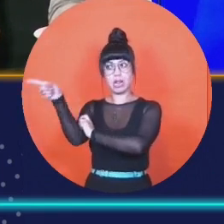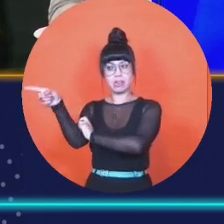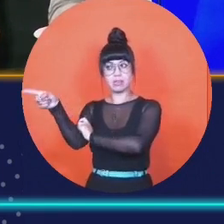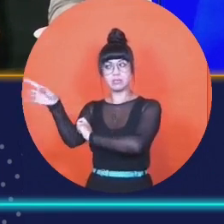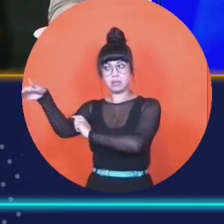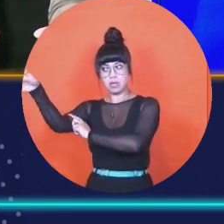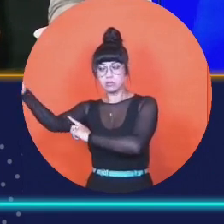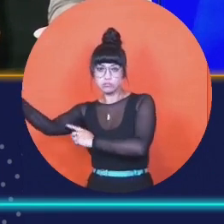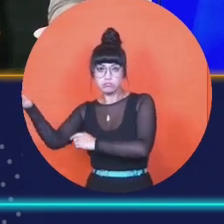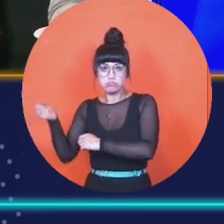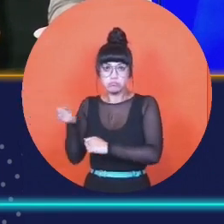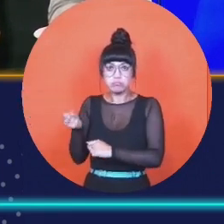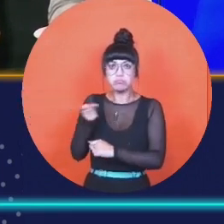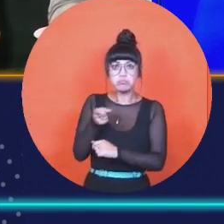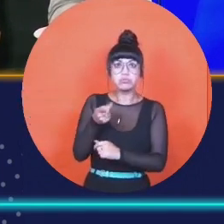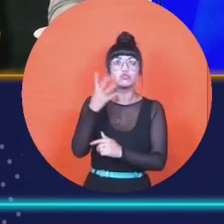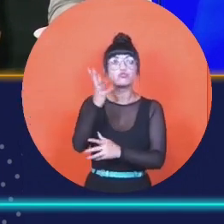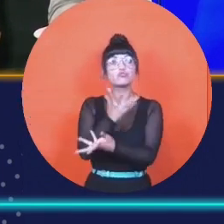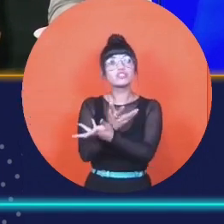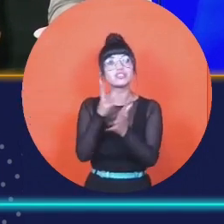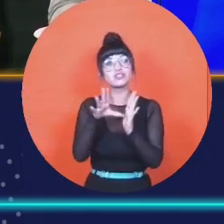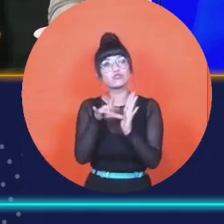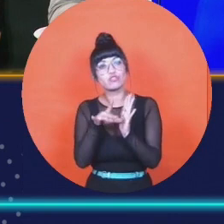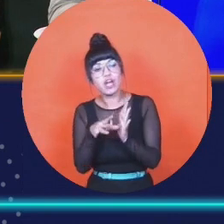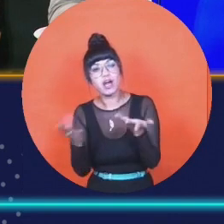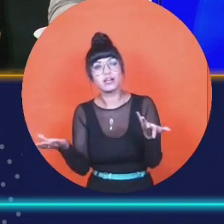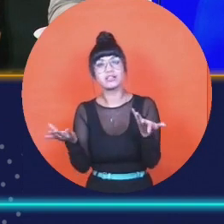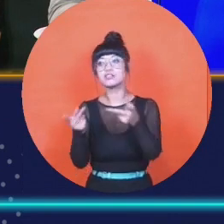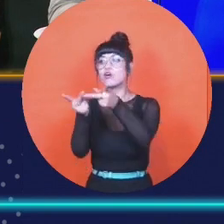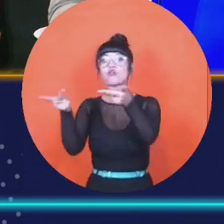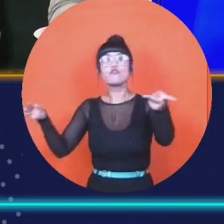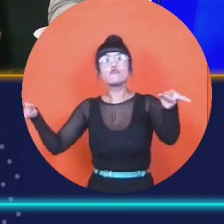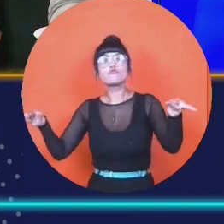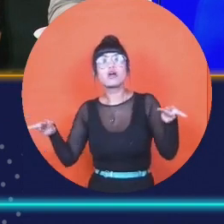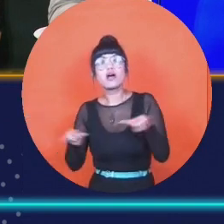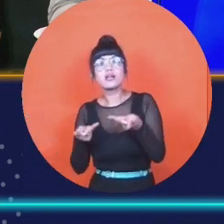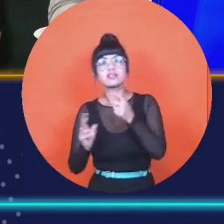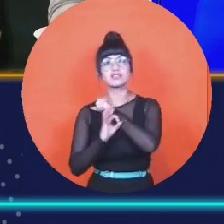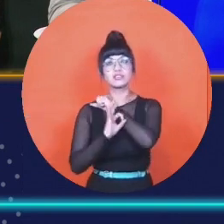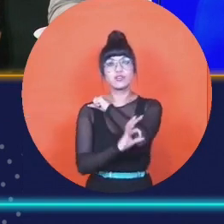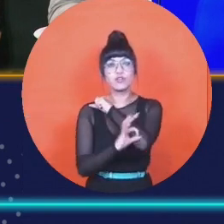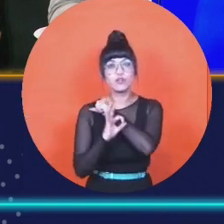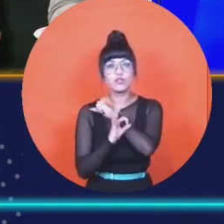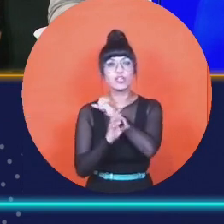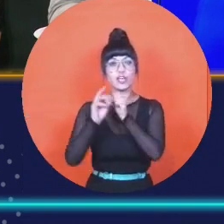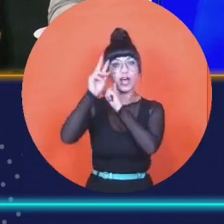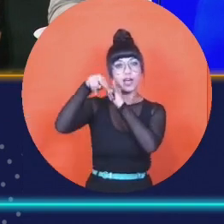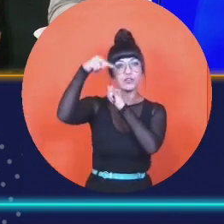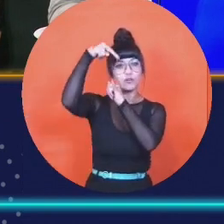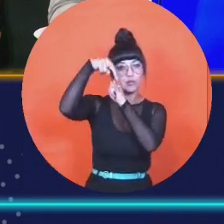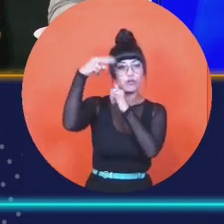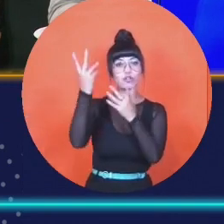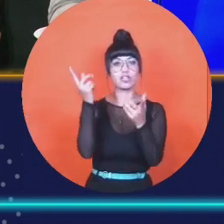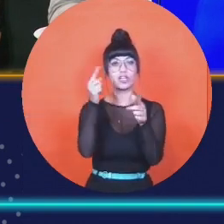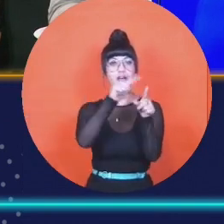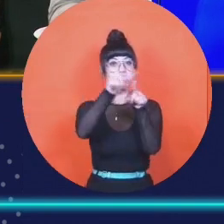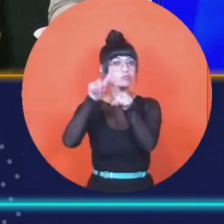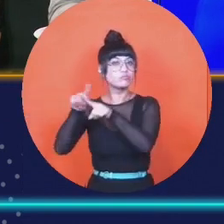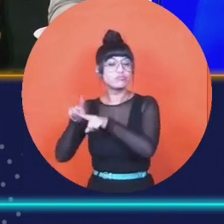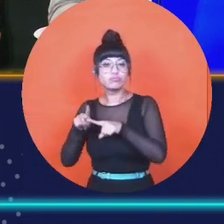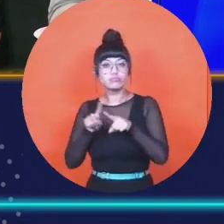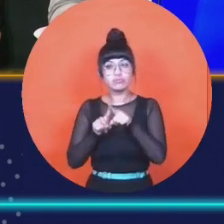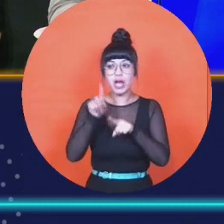Mézclense con la gente de las ciencias sociales, o sea, vayan a los lugares donde hay psicología, antropología, miren qué opciones de